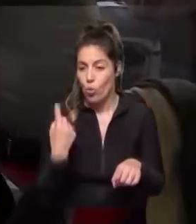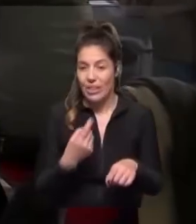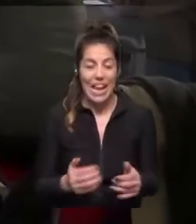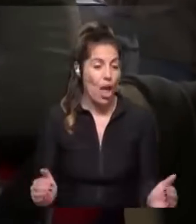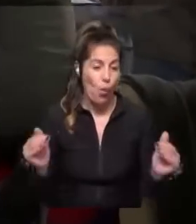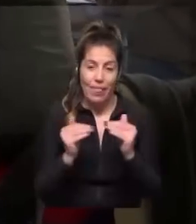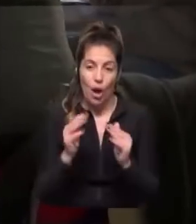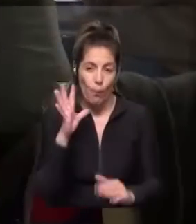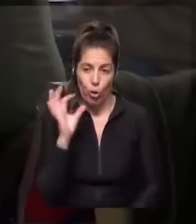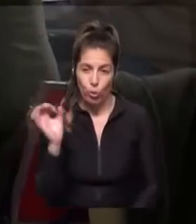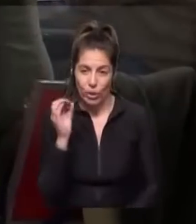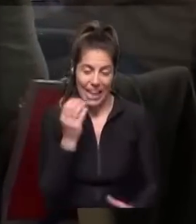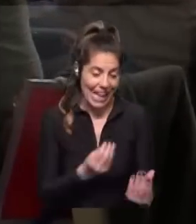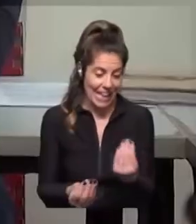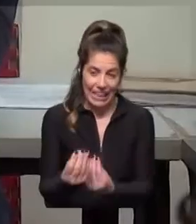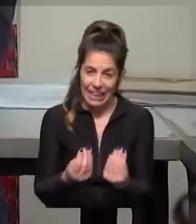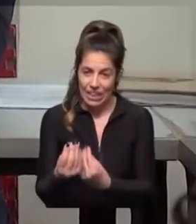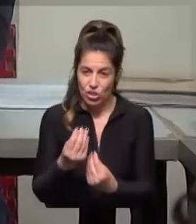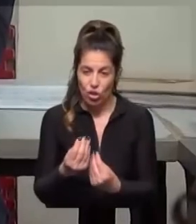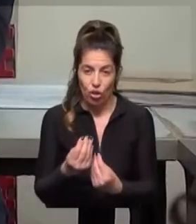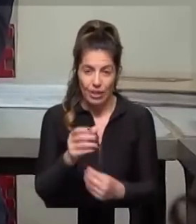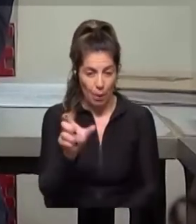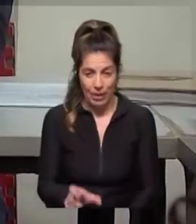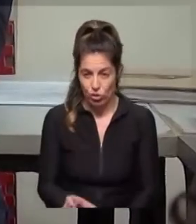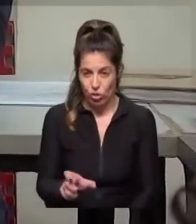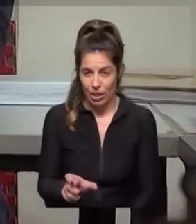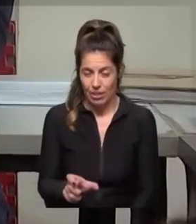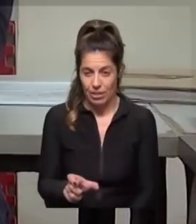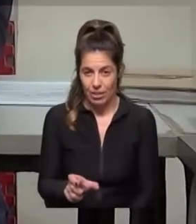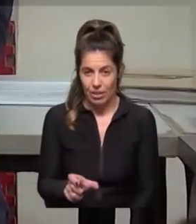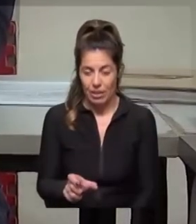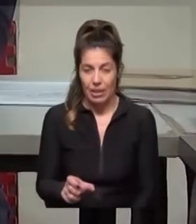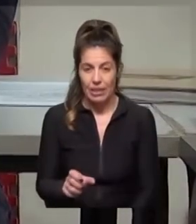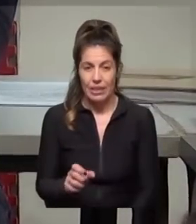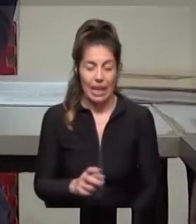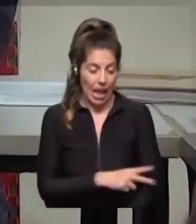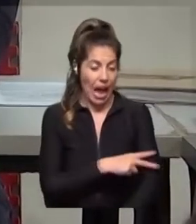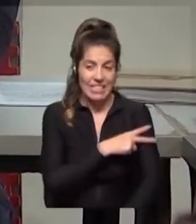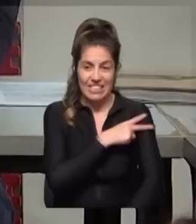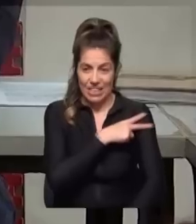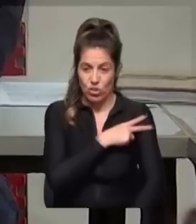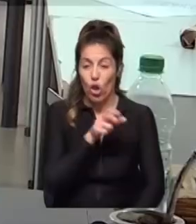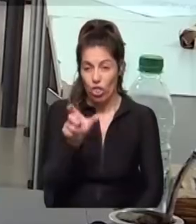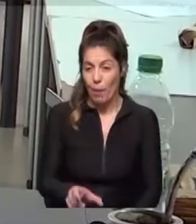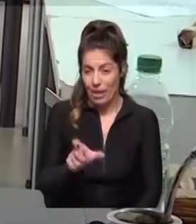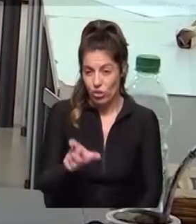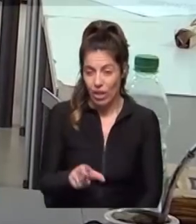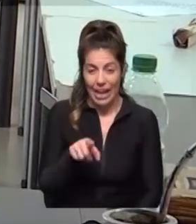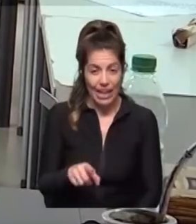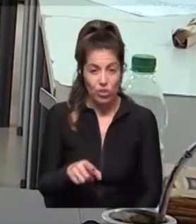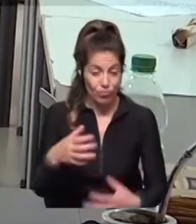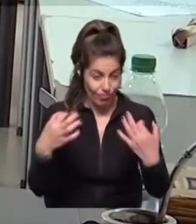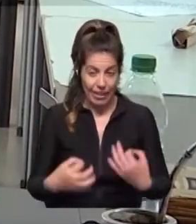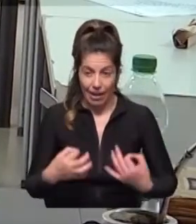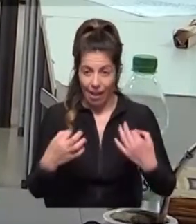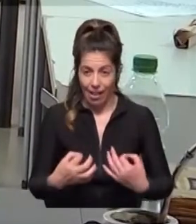la igualdad de oportunidades en el ingreso de personal este y en el ascenso de personal Sí eso es un dato de la